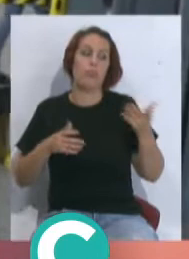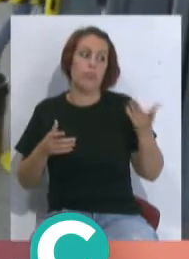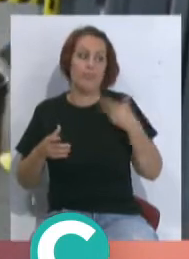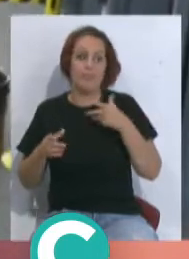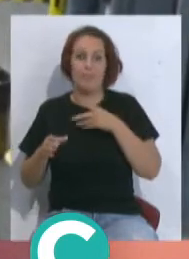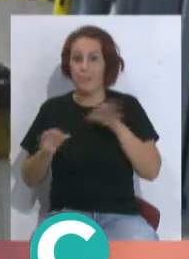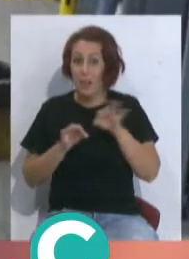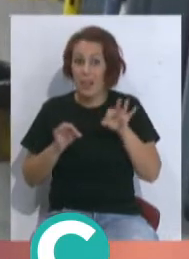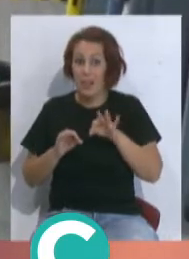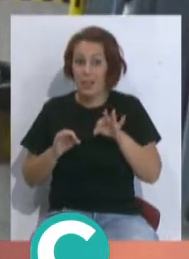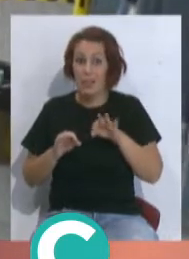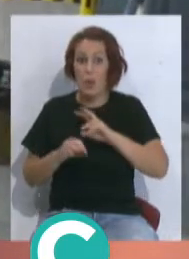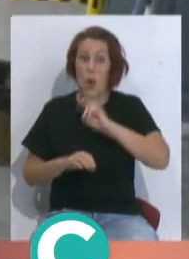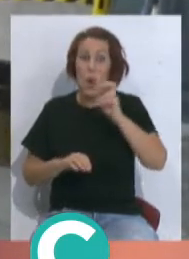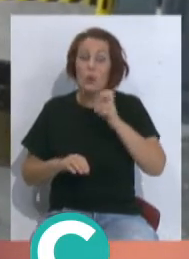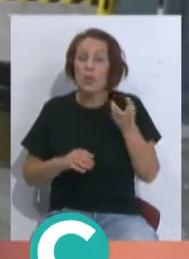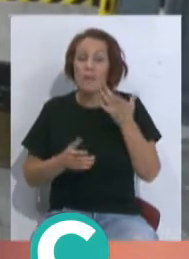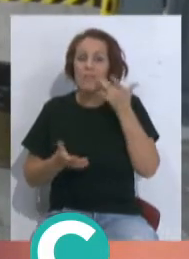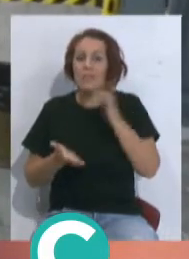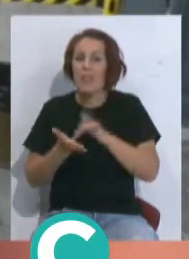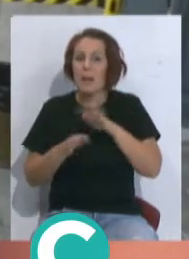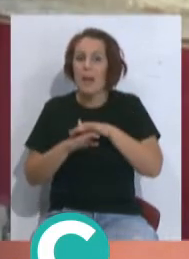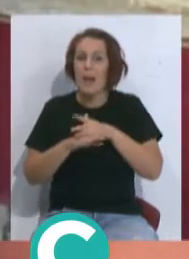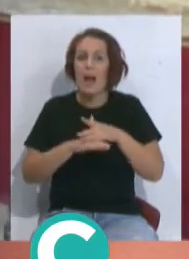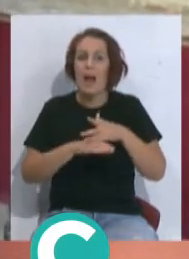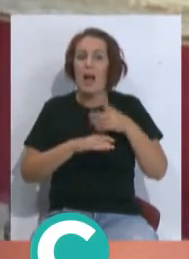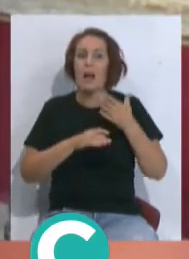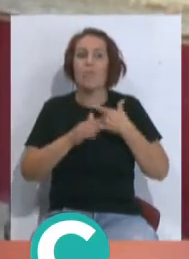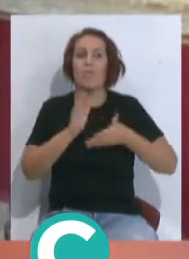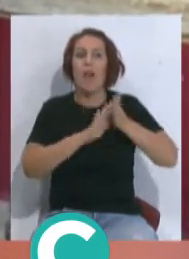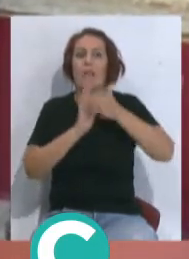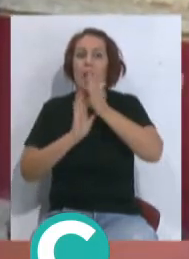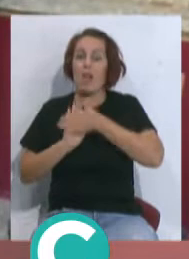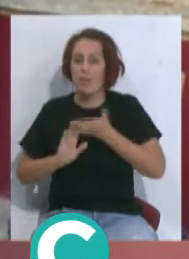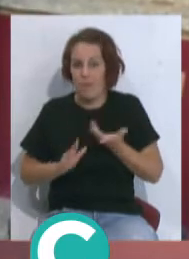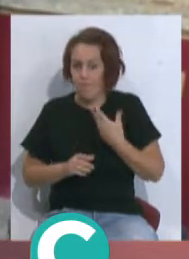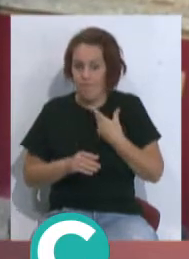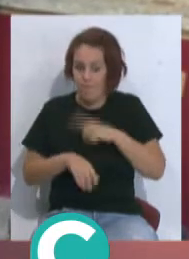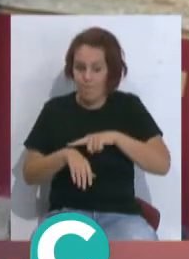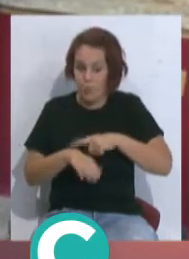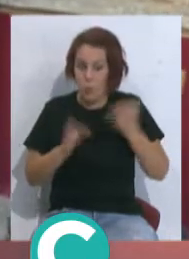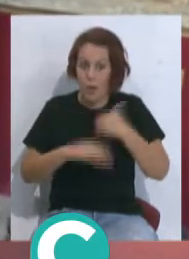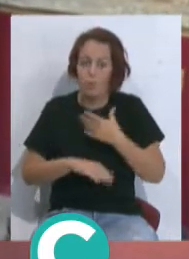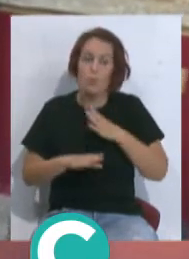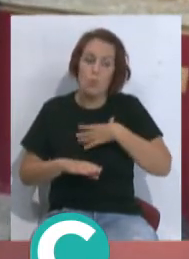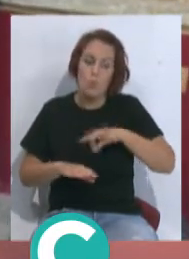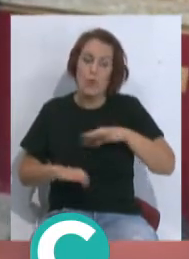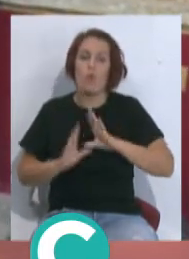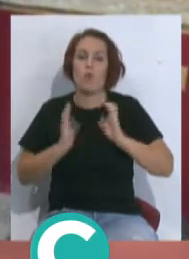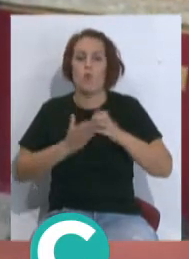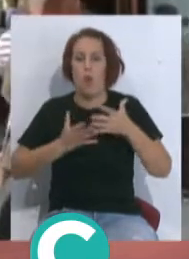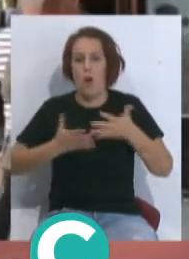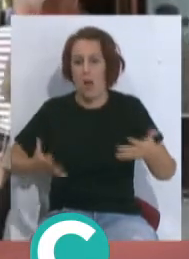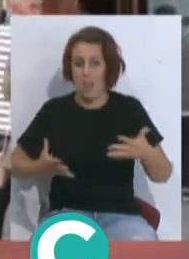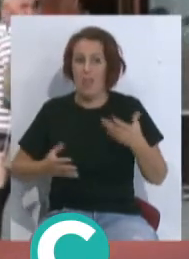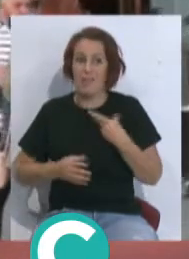preparar otros plazos, claro. Y no sé, lo veo complicado por eso, que quizás se caigan grupos grandes diciendo, bueno, es verdad que es un año de transición, un